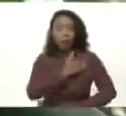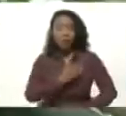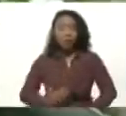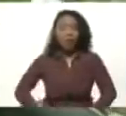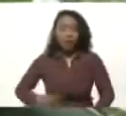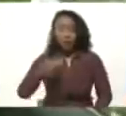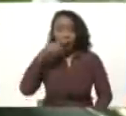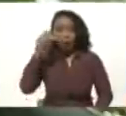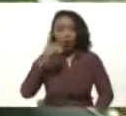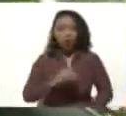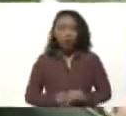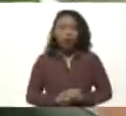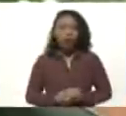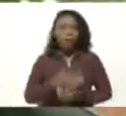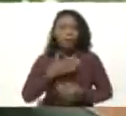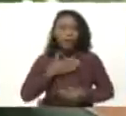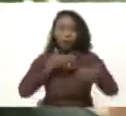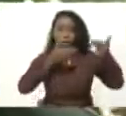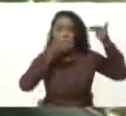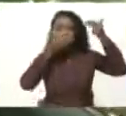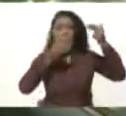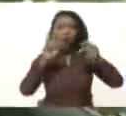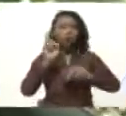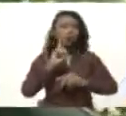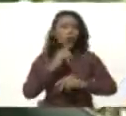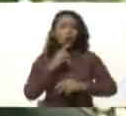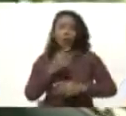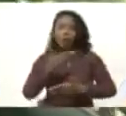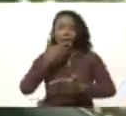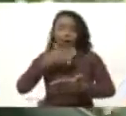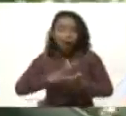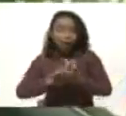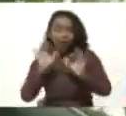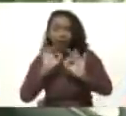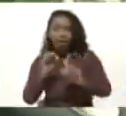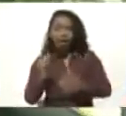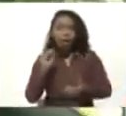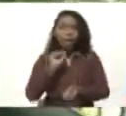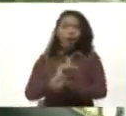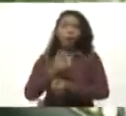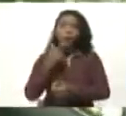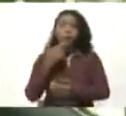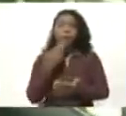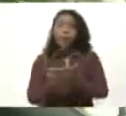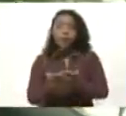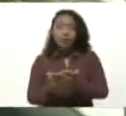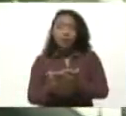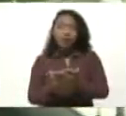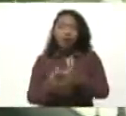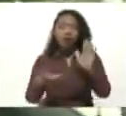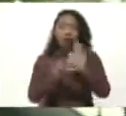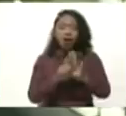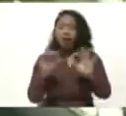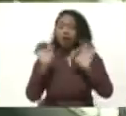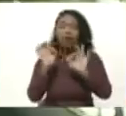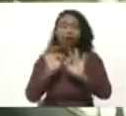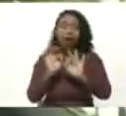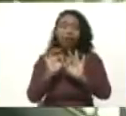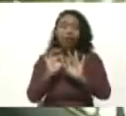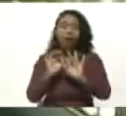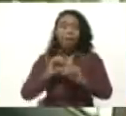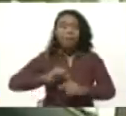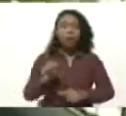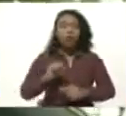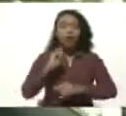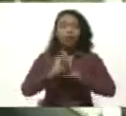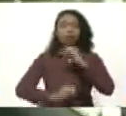Moros. Me secuestraron sin orden de arresto, como lo exige la ley en Cabo Verde, y sin orden de Interpol,